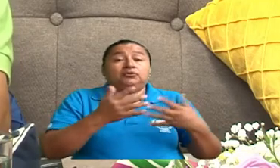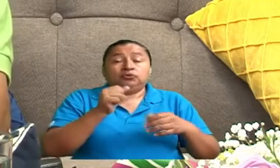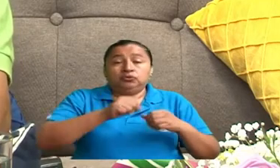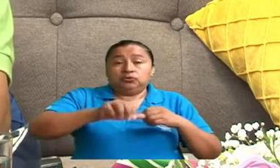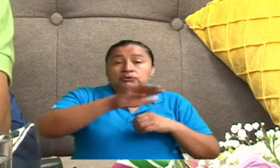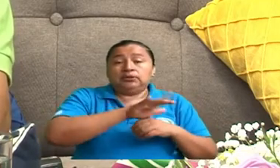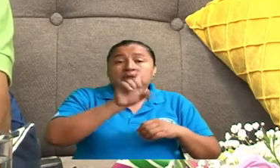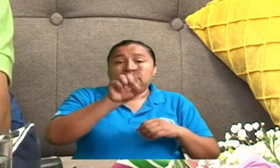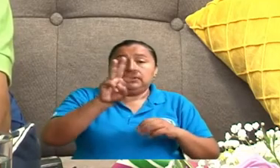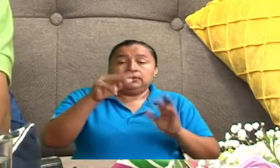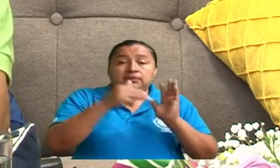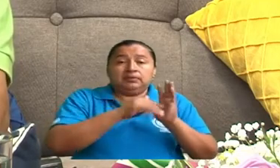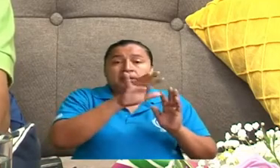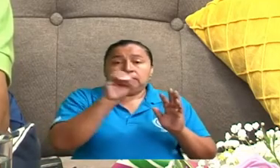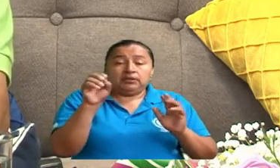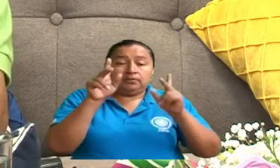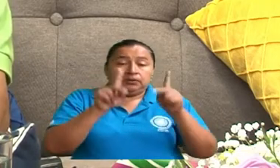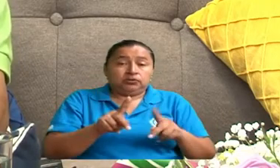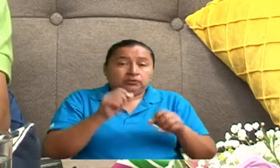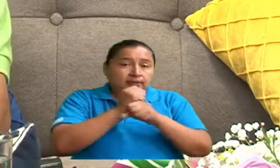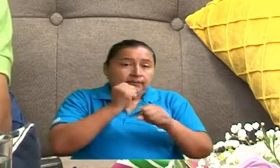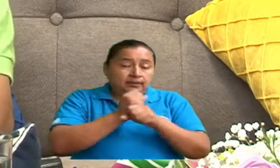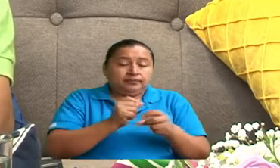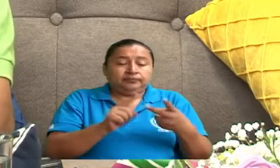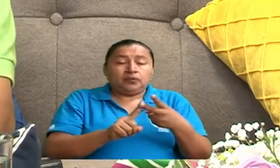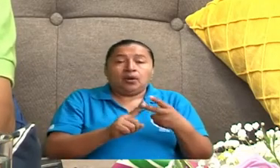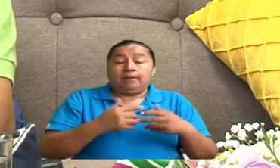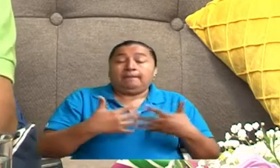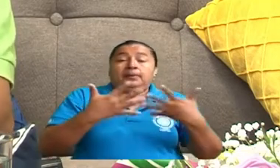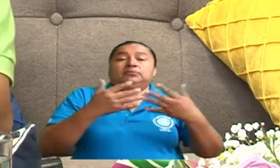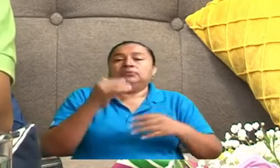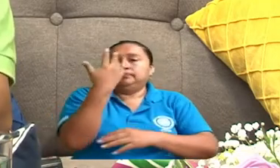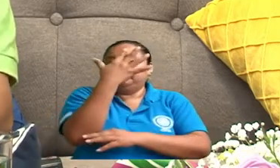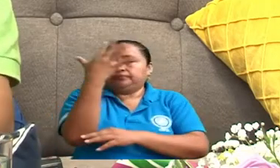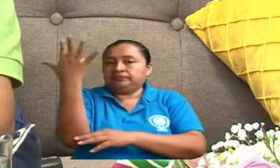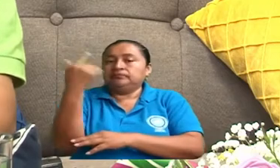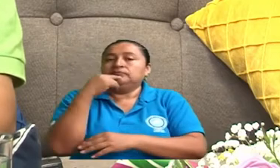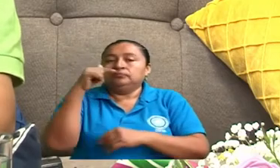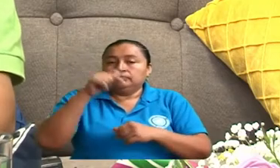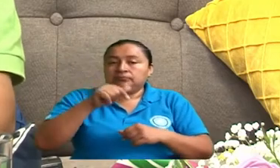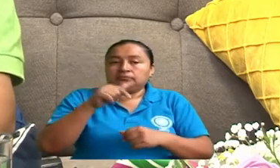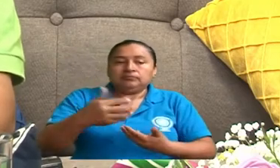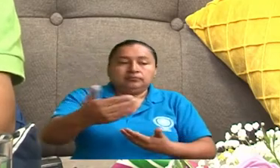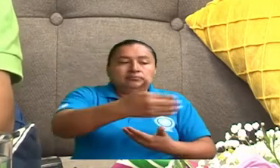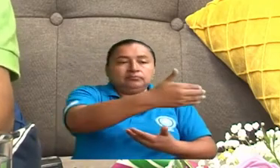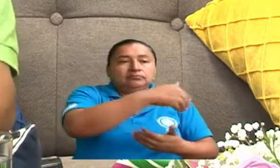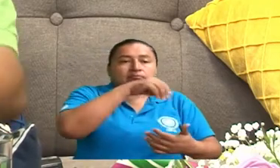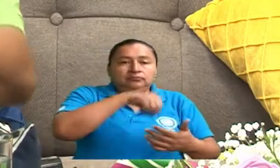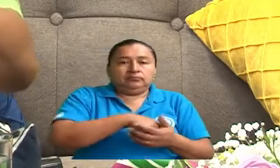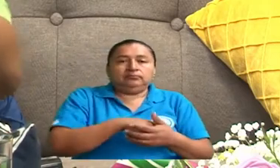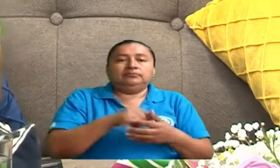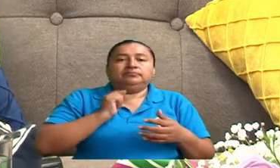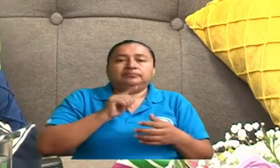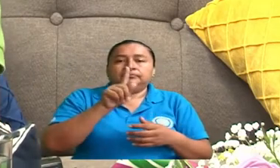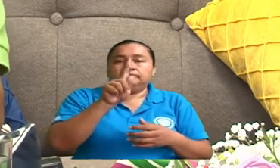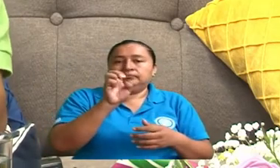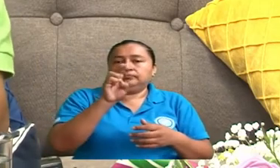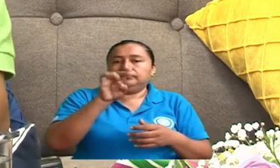13.500 recicladores de base. Lleva un impacto ambiental, ¿verdad? Porque aquí llegamos hasta